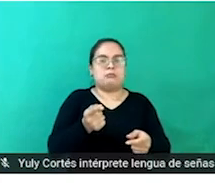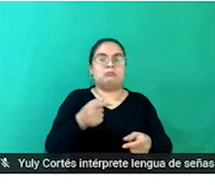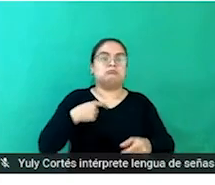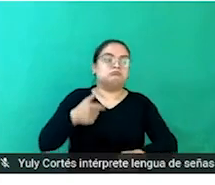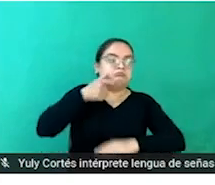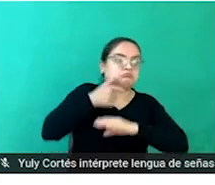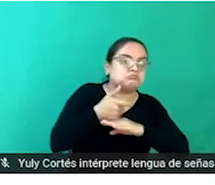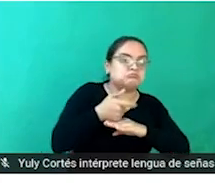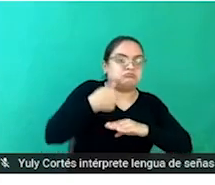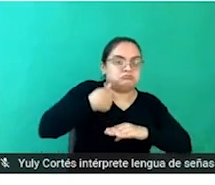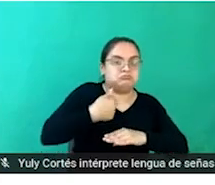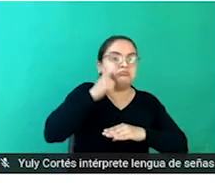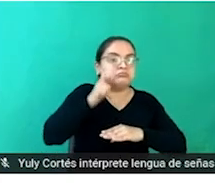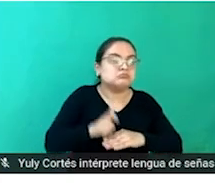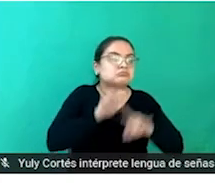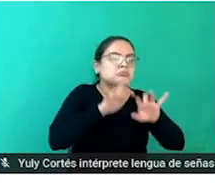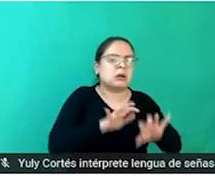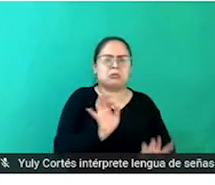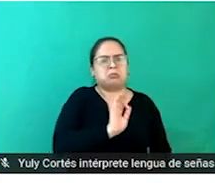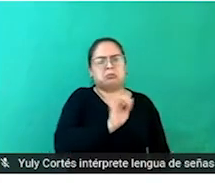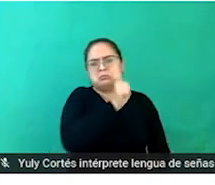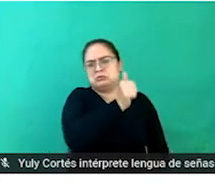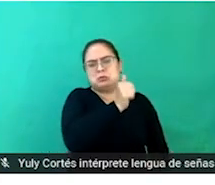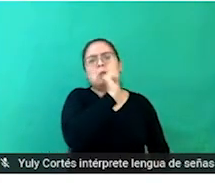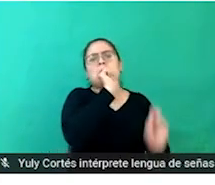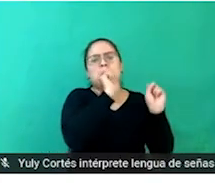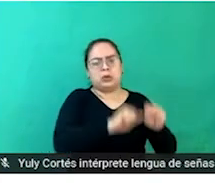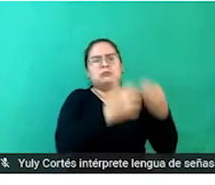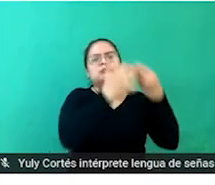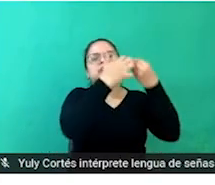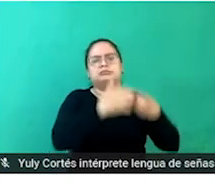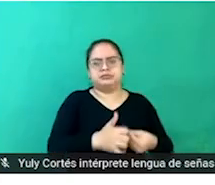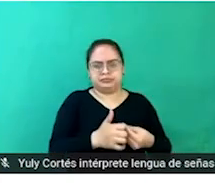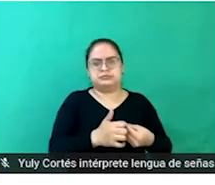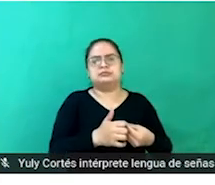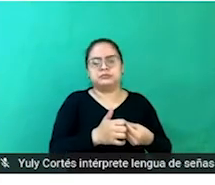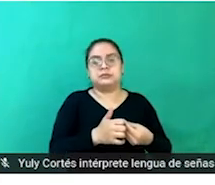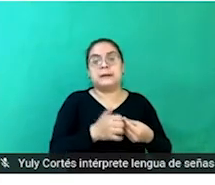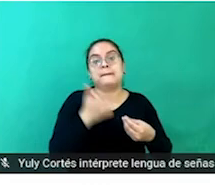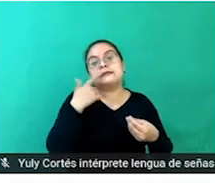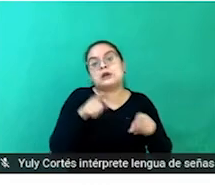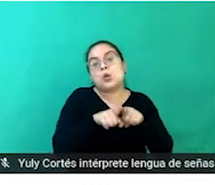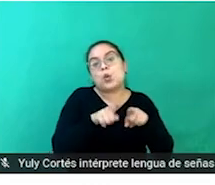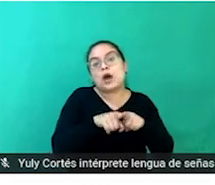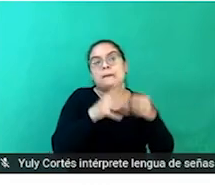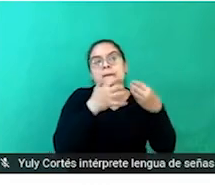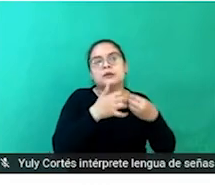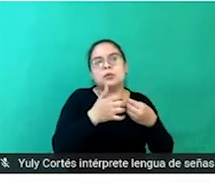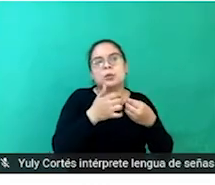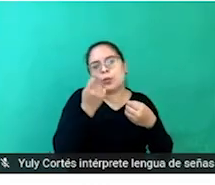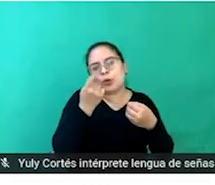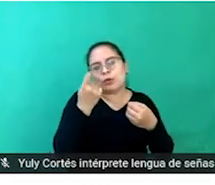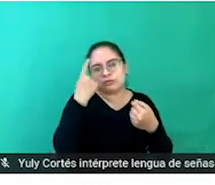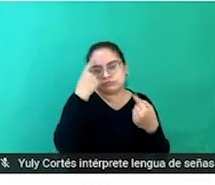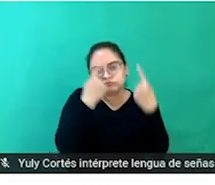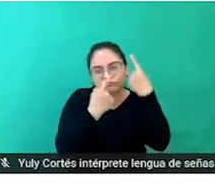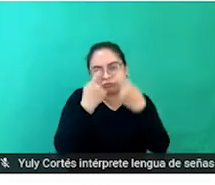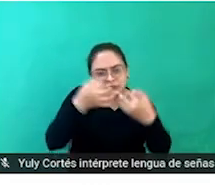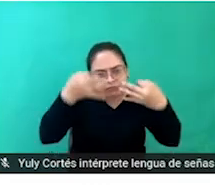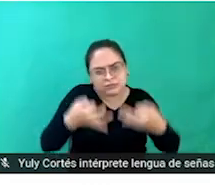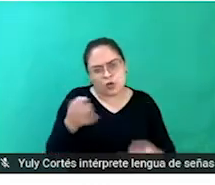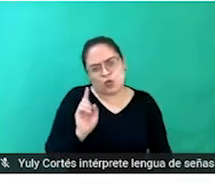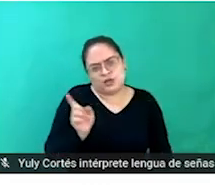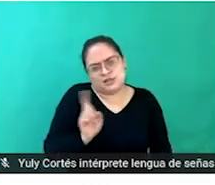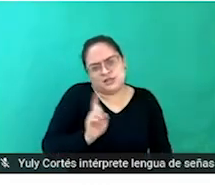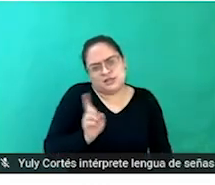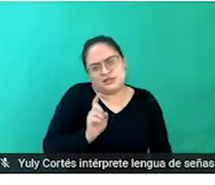estos caminos diferentes. Podríamos decir un poco como que la máquina comienza a pensar, pero no es un pensamiento